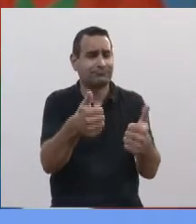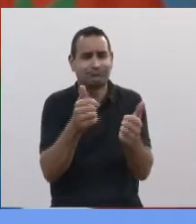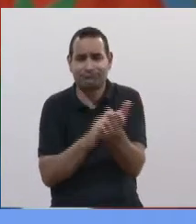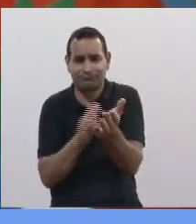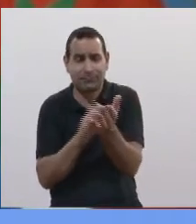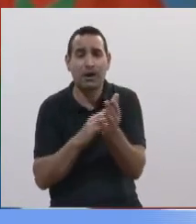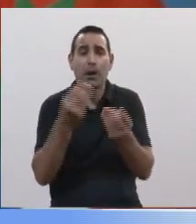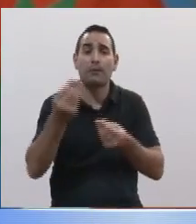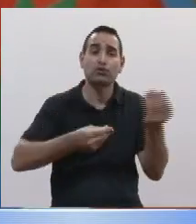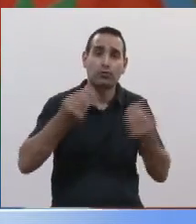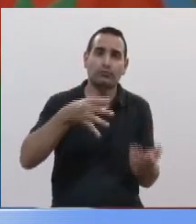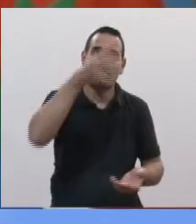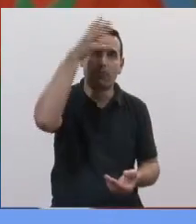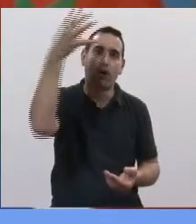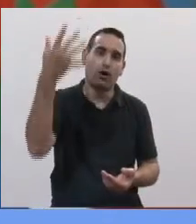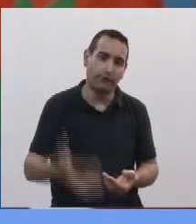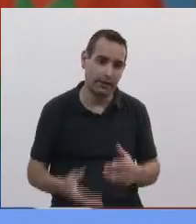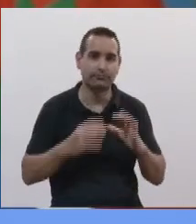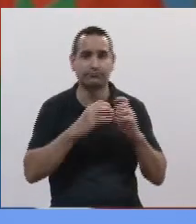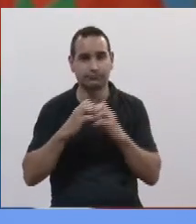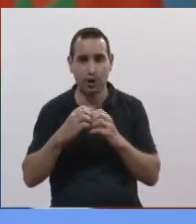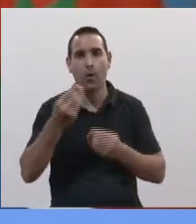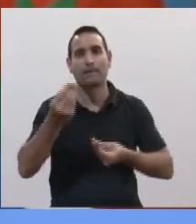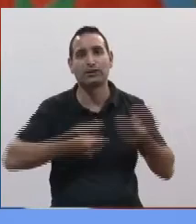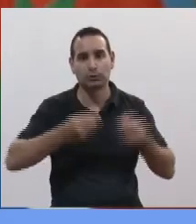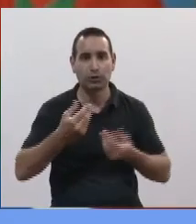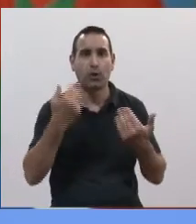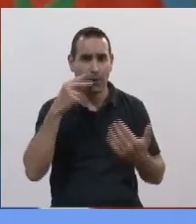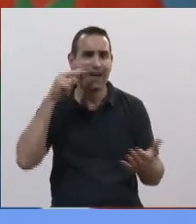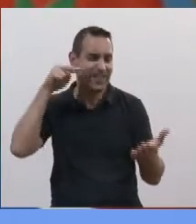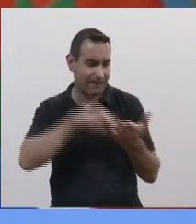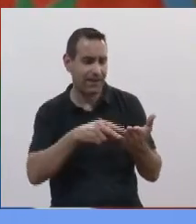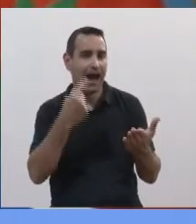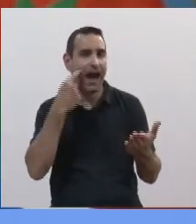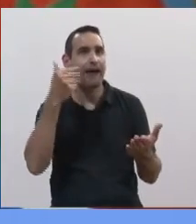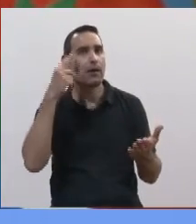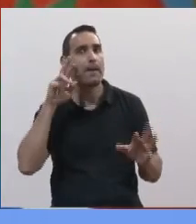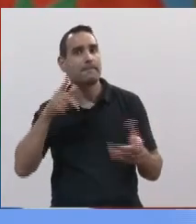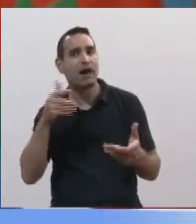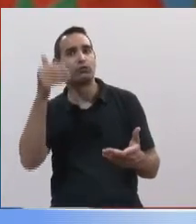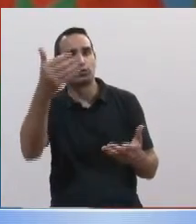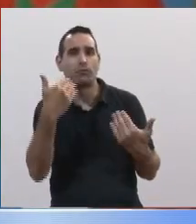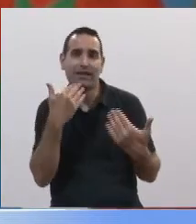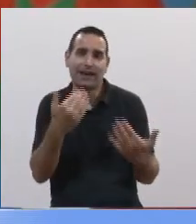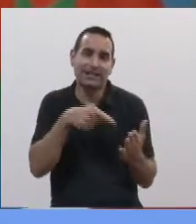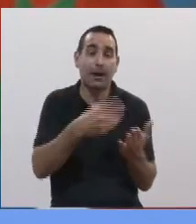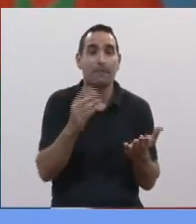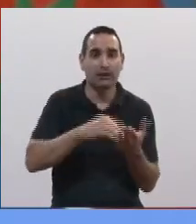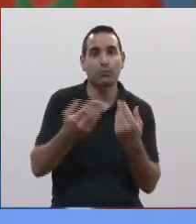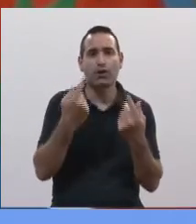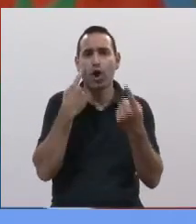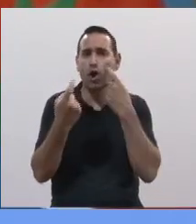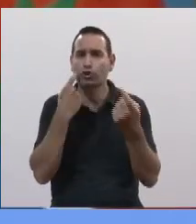llegada del presupuesto, porque al menos vamos a tener una hoja de ruta, vamos a poder controlar qué